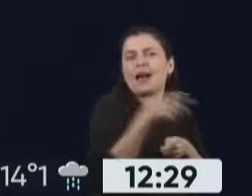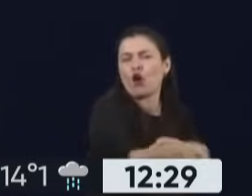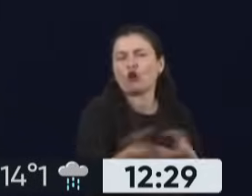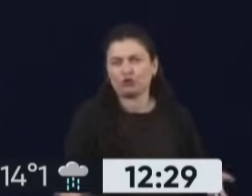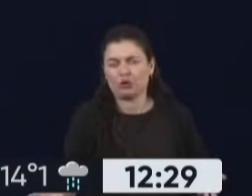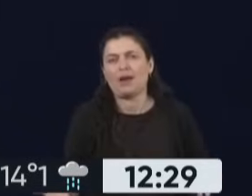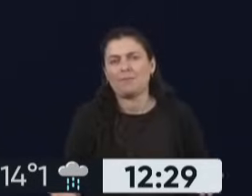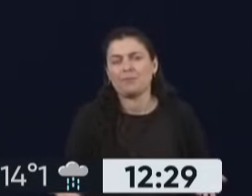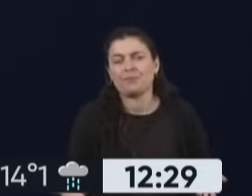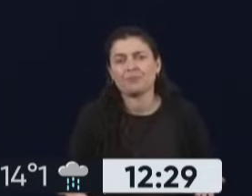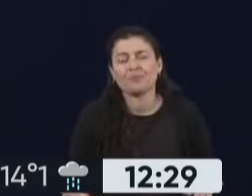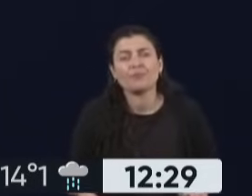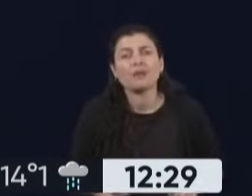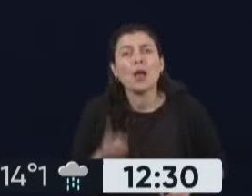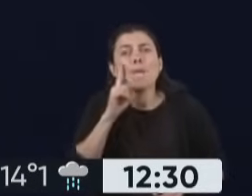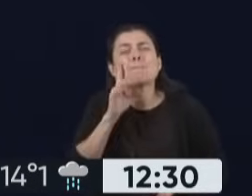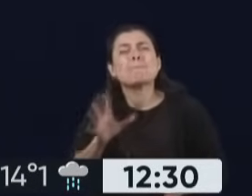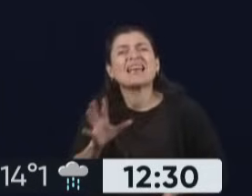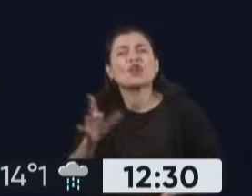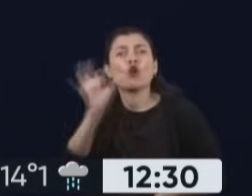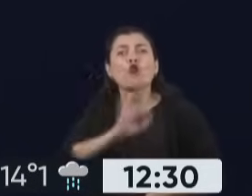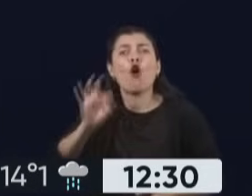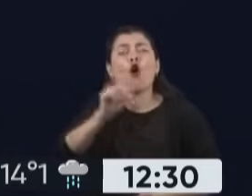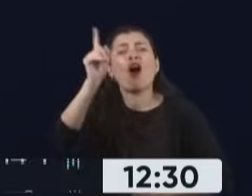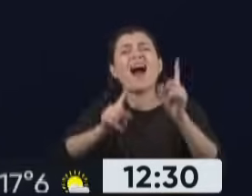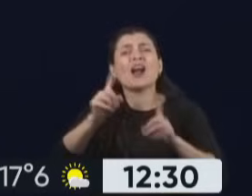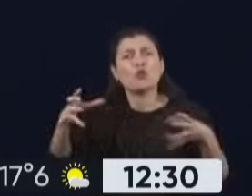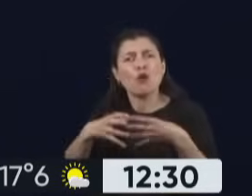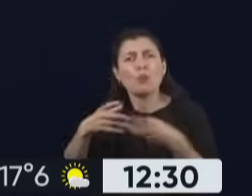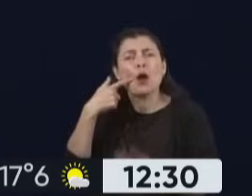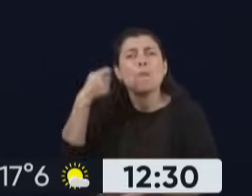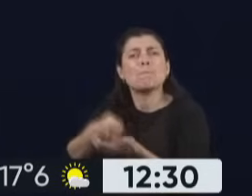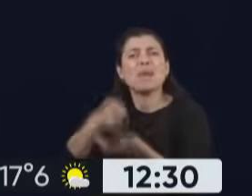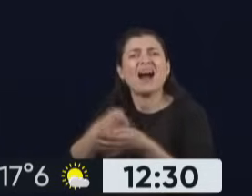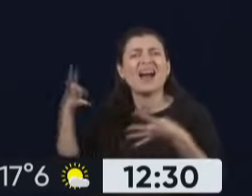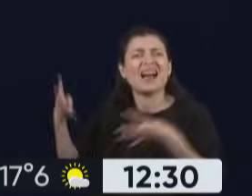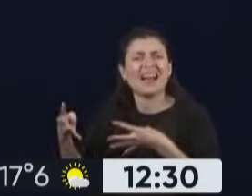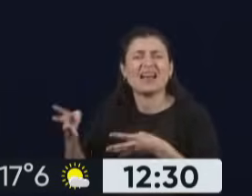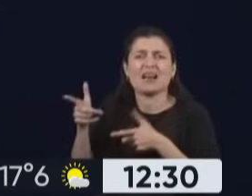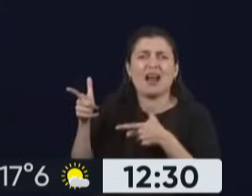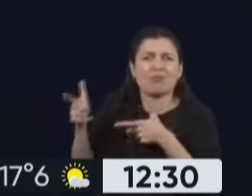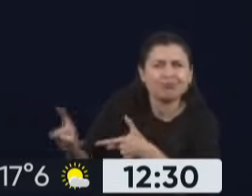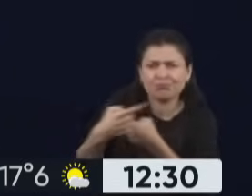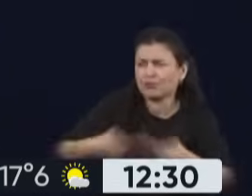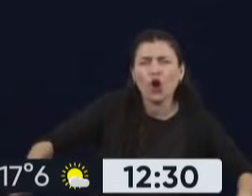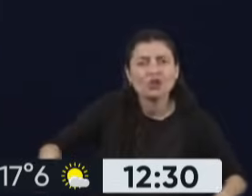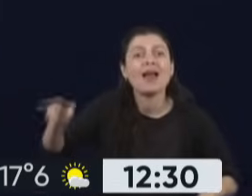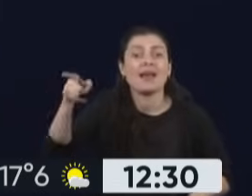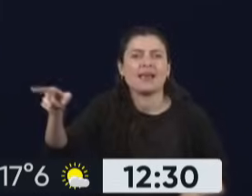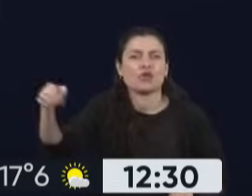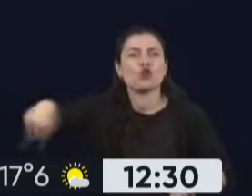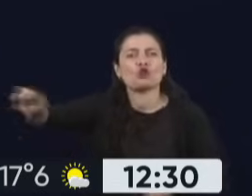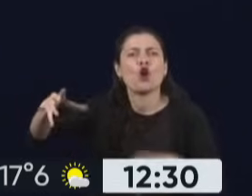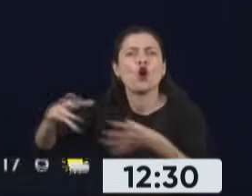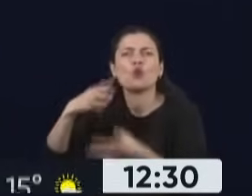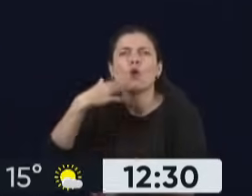actividades tan peligrosas como el financiamiento del terrorismo o de la proliferación de armas de destrucción masiva. Entonces, ese es el cambio